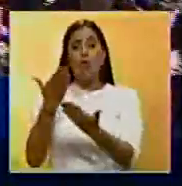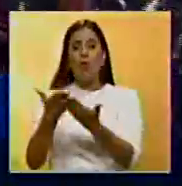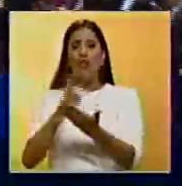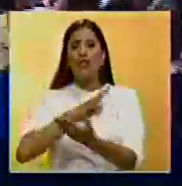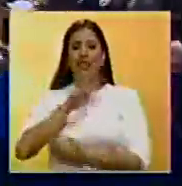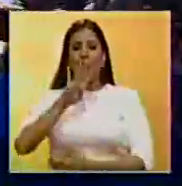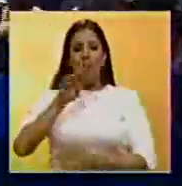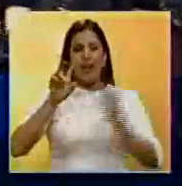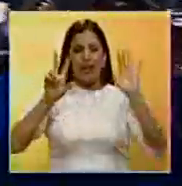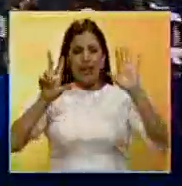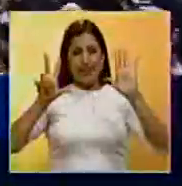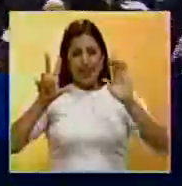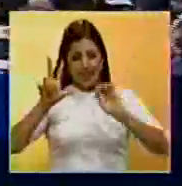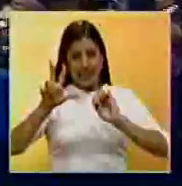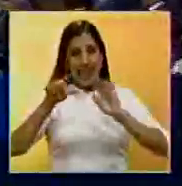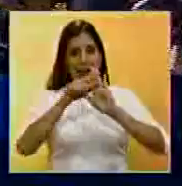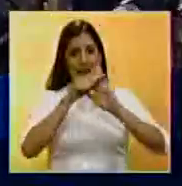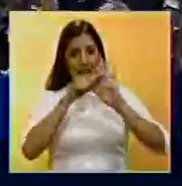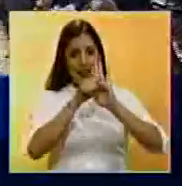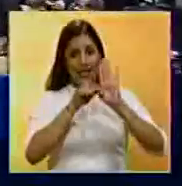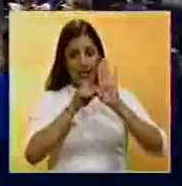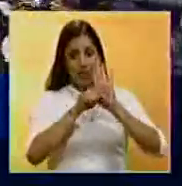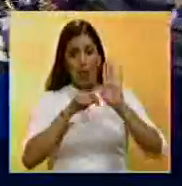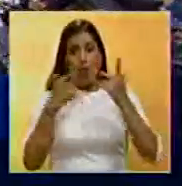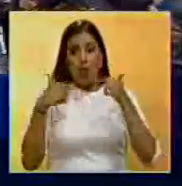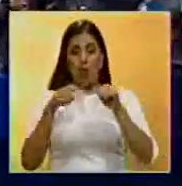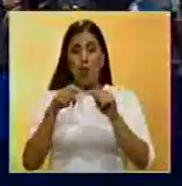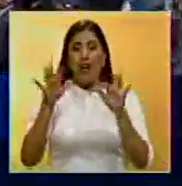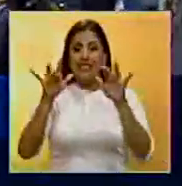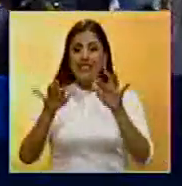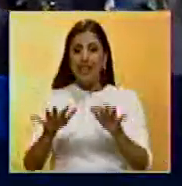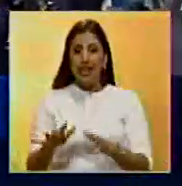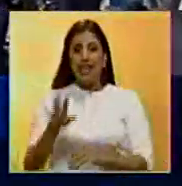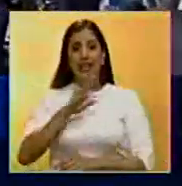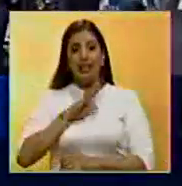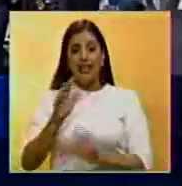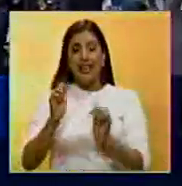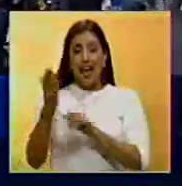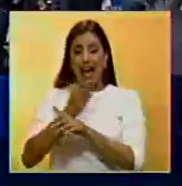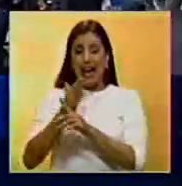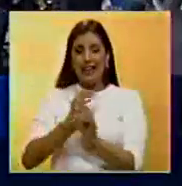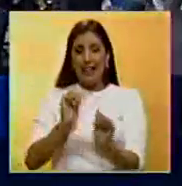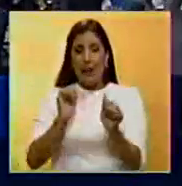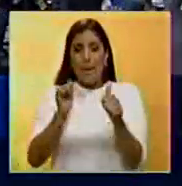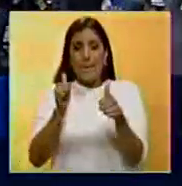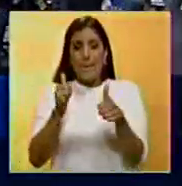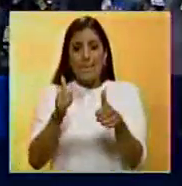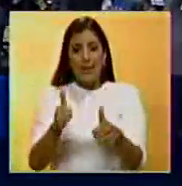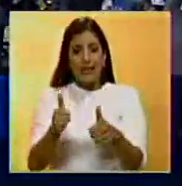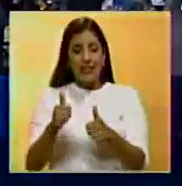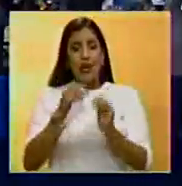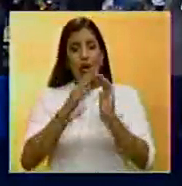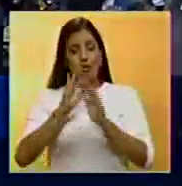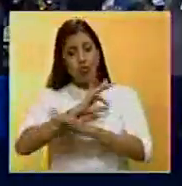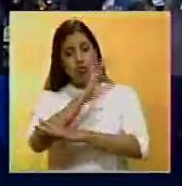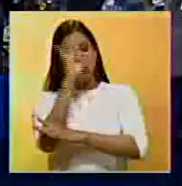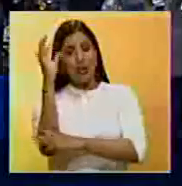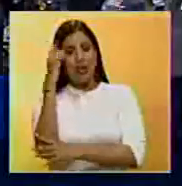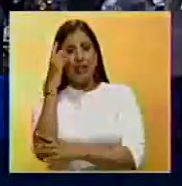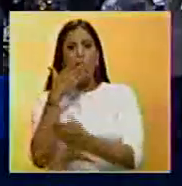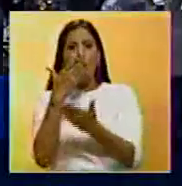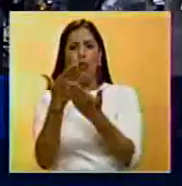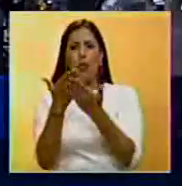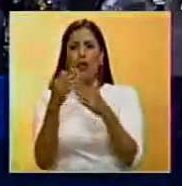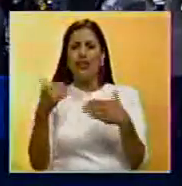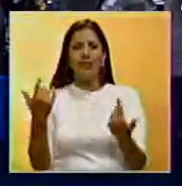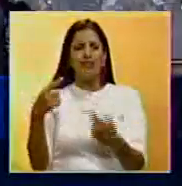contiene 43 artículos y fue consignada al Parlamento por secretaría antes del inicio de la sesión, que en el orden del día planteaba como